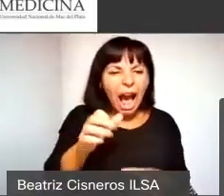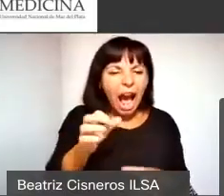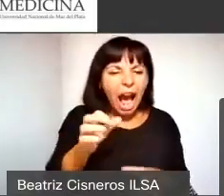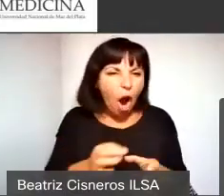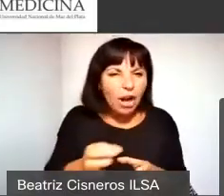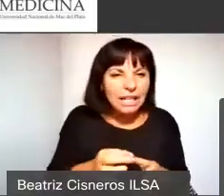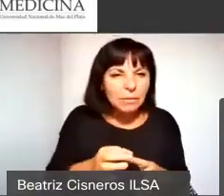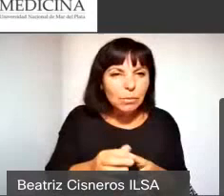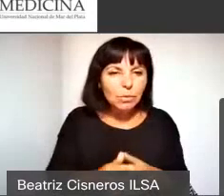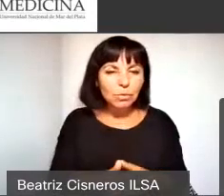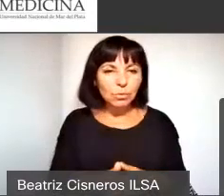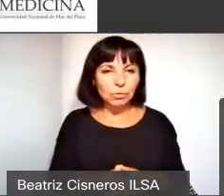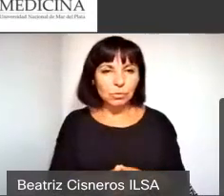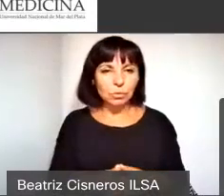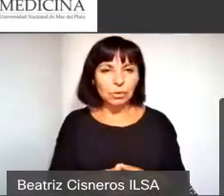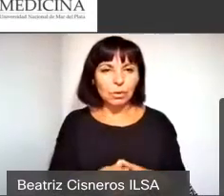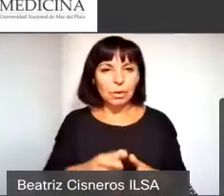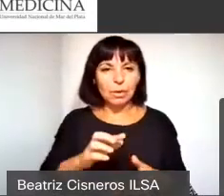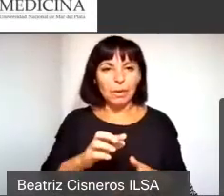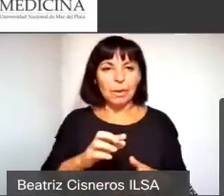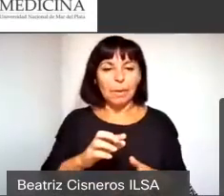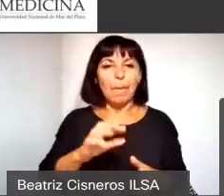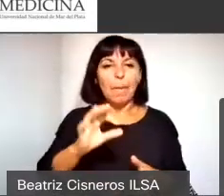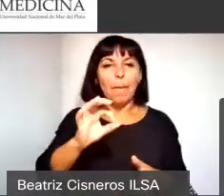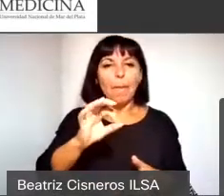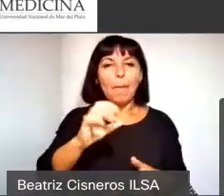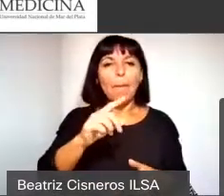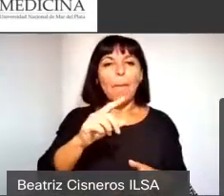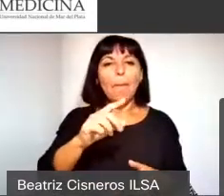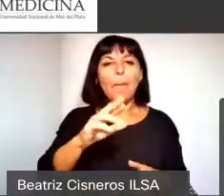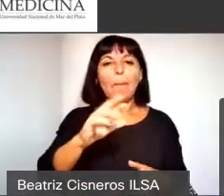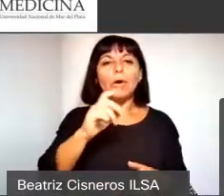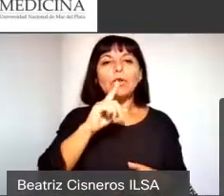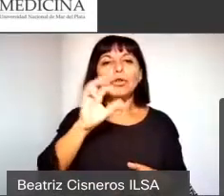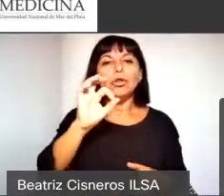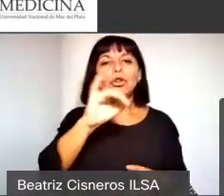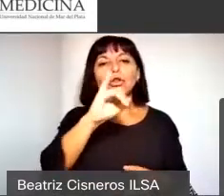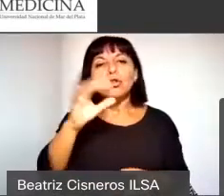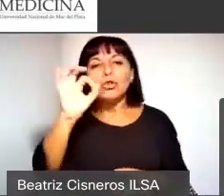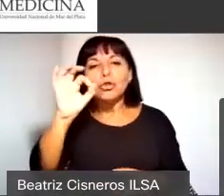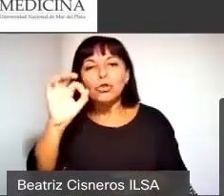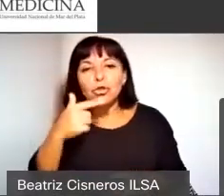eh, protozoos de vida libre, ¿sí? Protofitos en realidad,